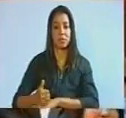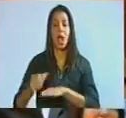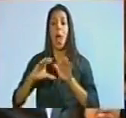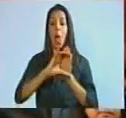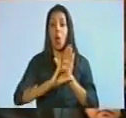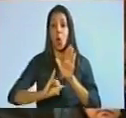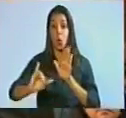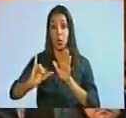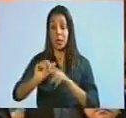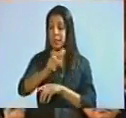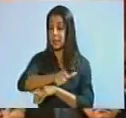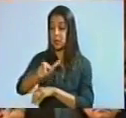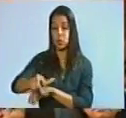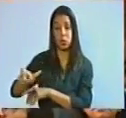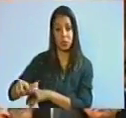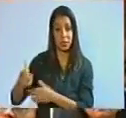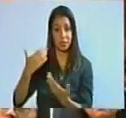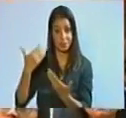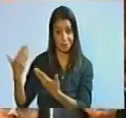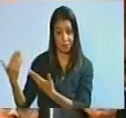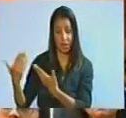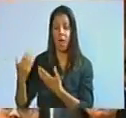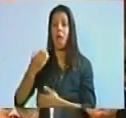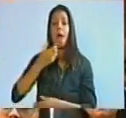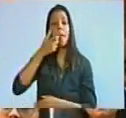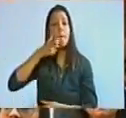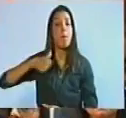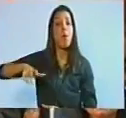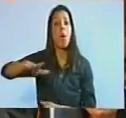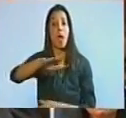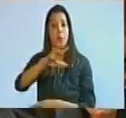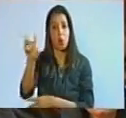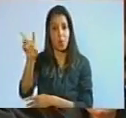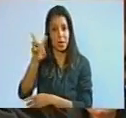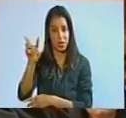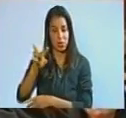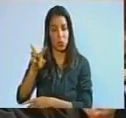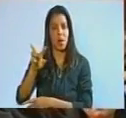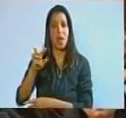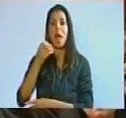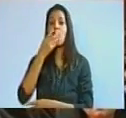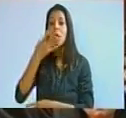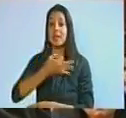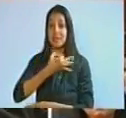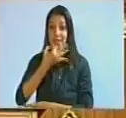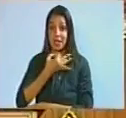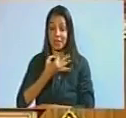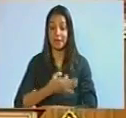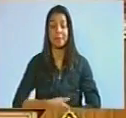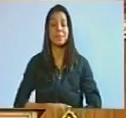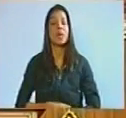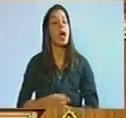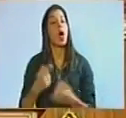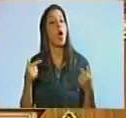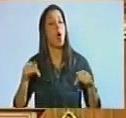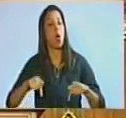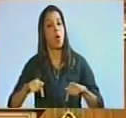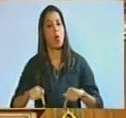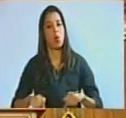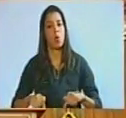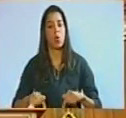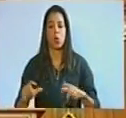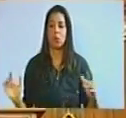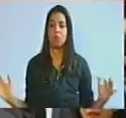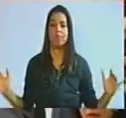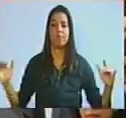constituyentes de la patria, pueblo de Venezuela. Efectivamente, estamos llegando al